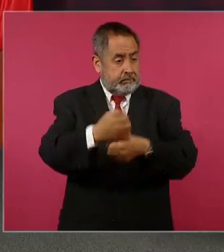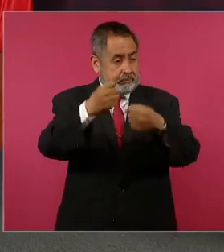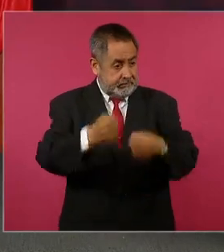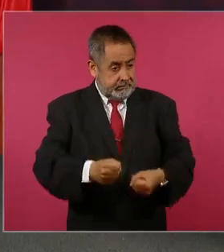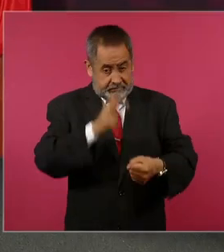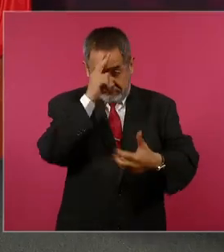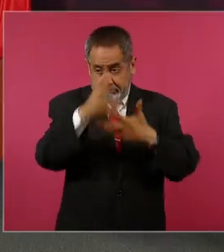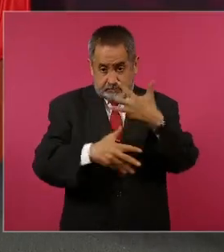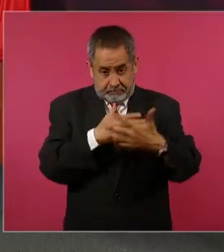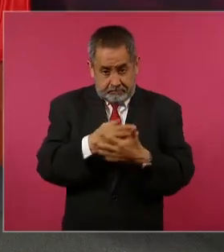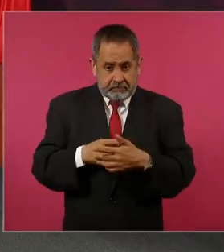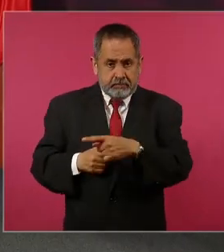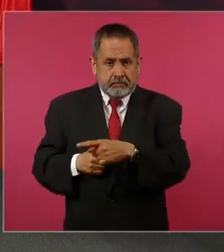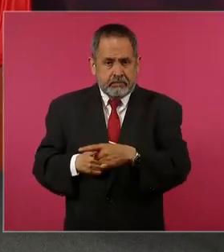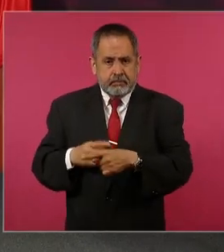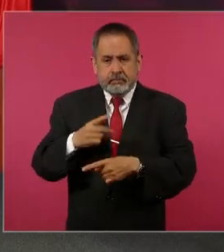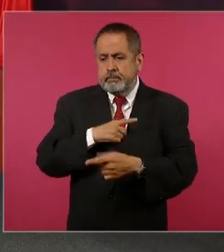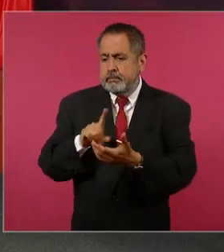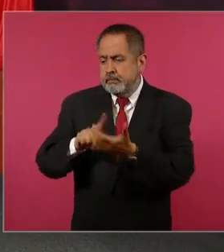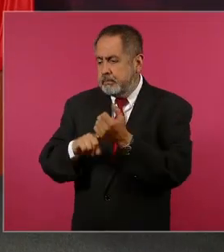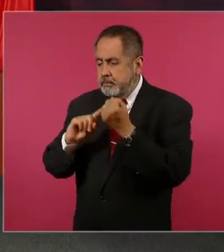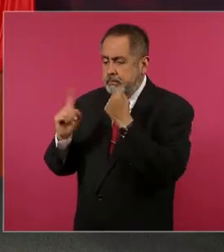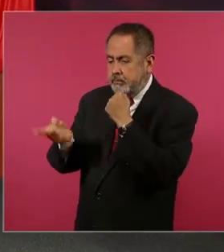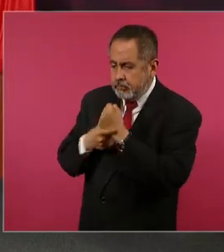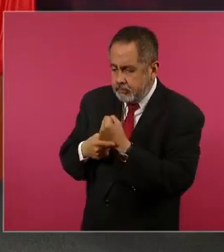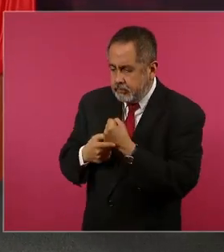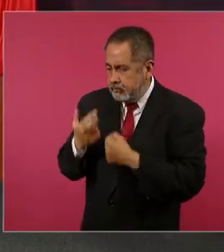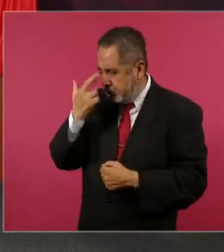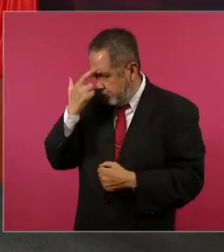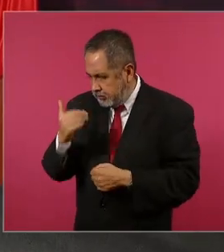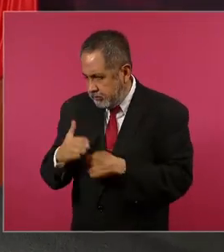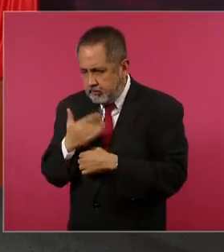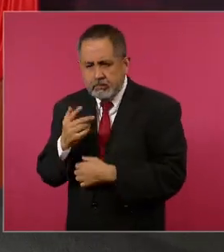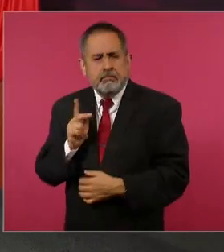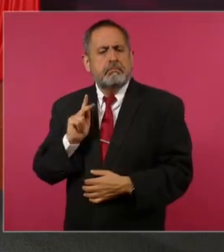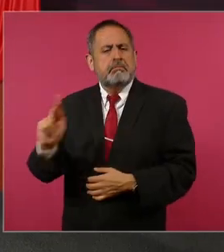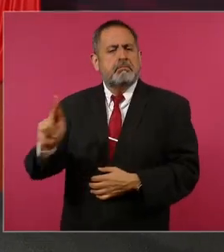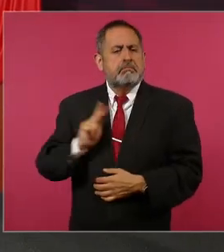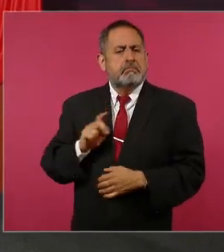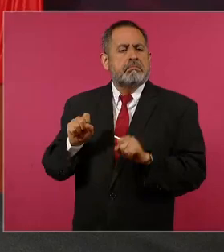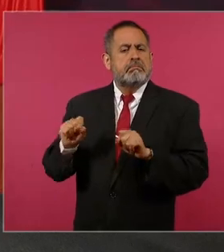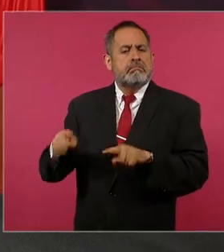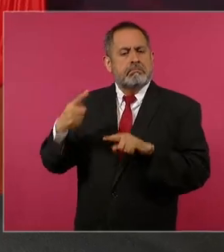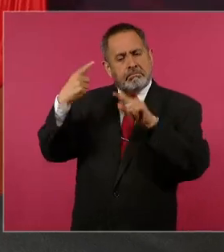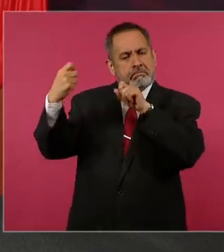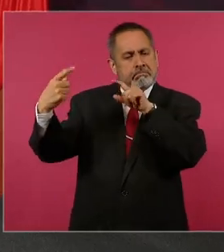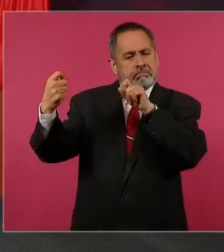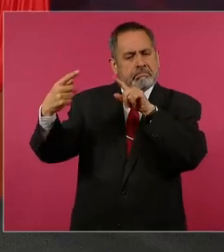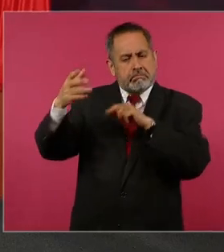violencia, hay que atender las causas, y en eso coincidimos.